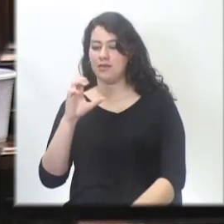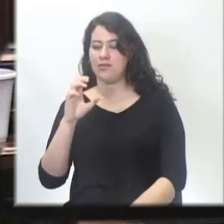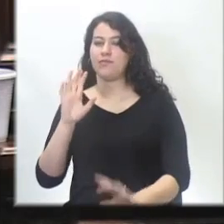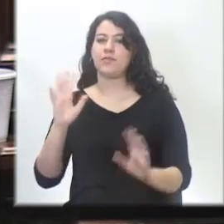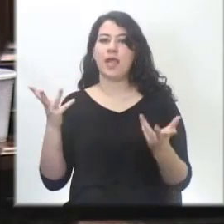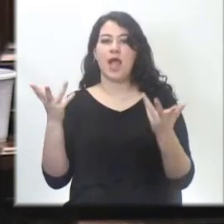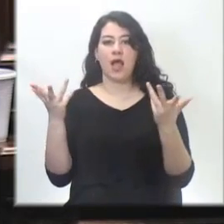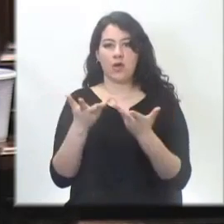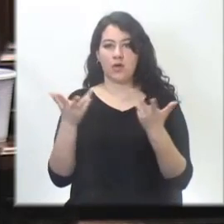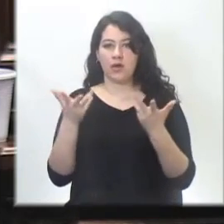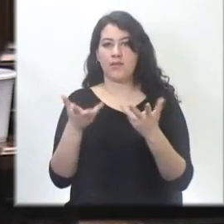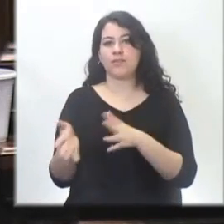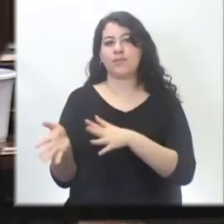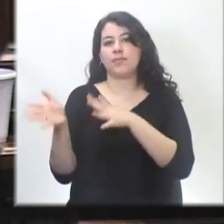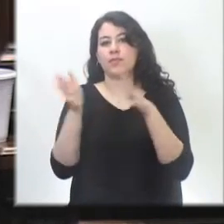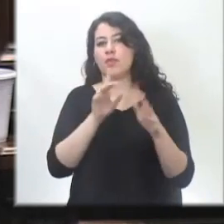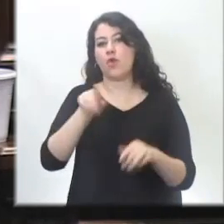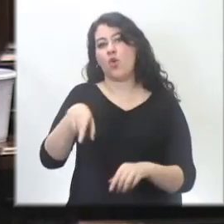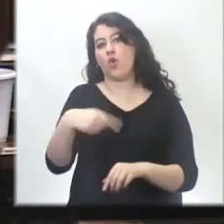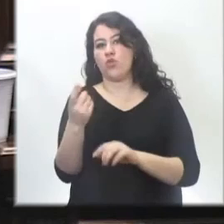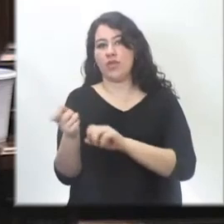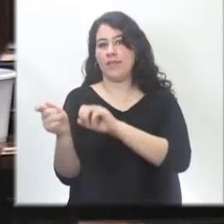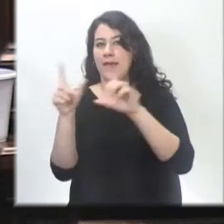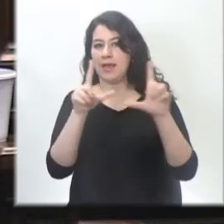Vamos a ir a la otra imagen.